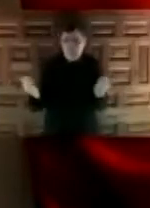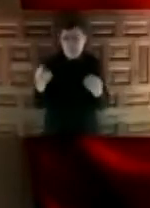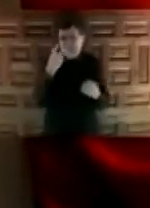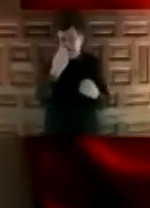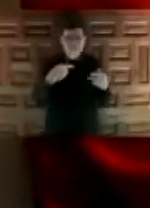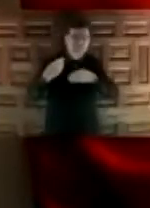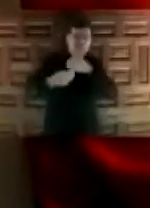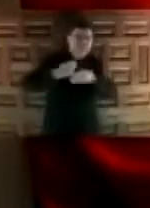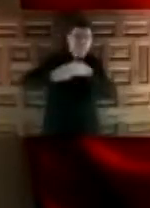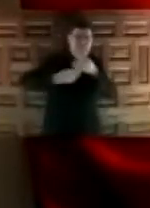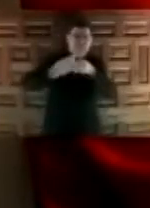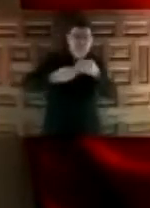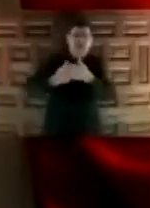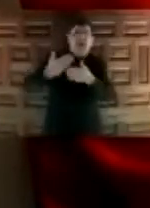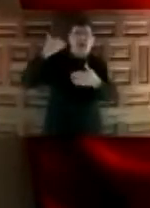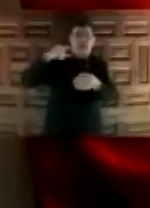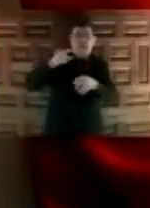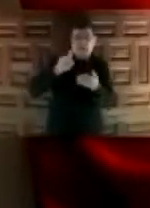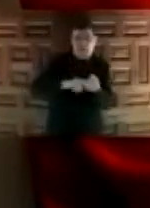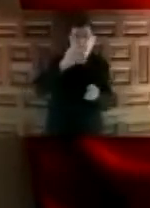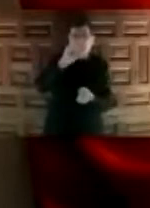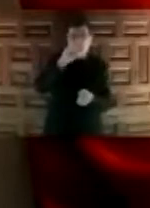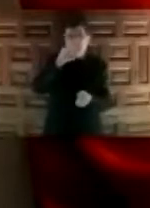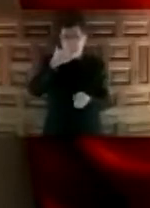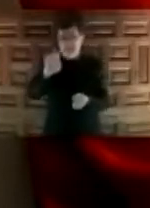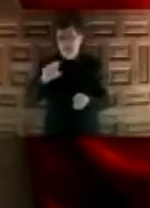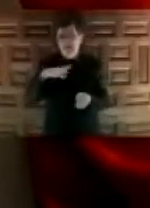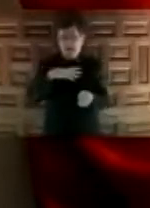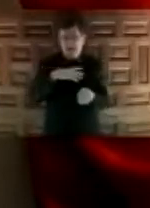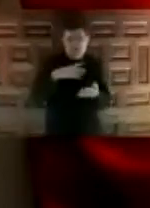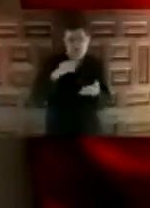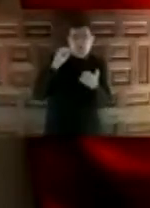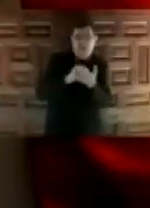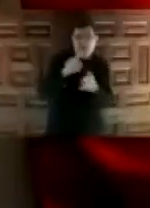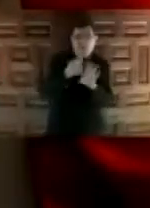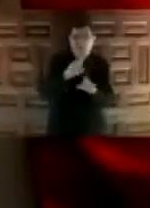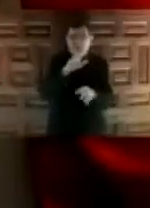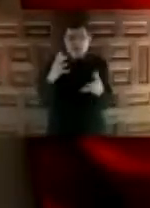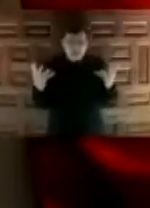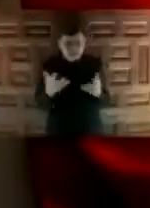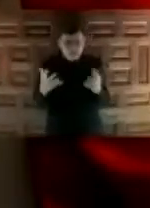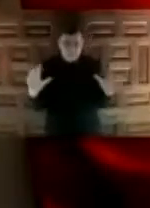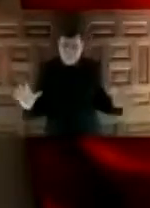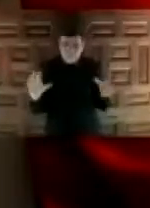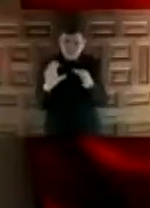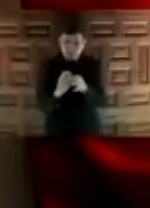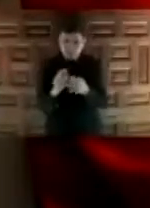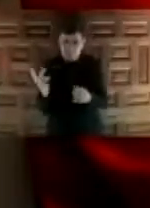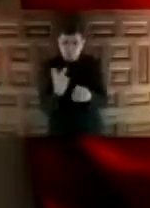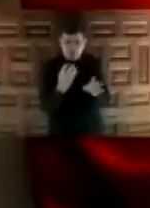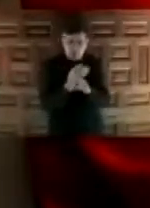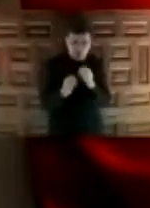debates en años anteriores en el propio COMIE, donde se ha planteado cómo generar un vínculo entre